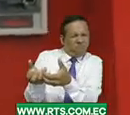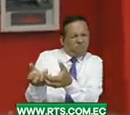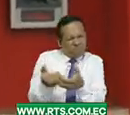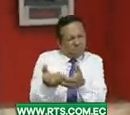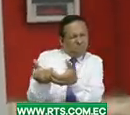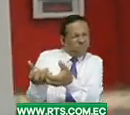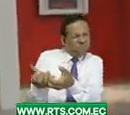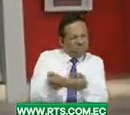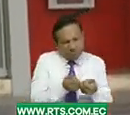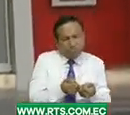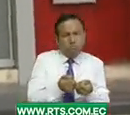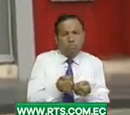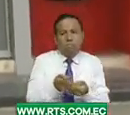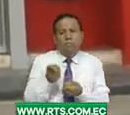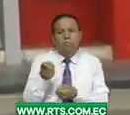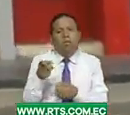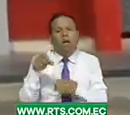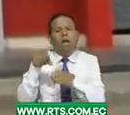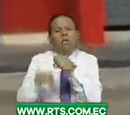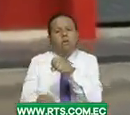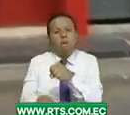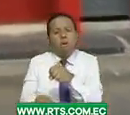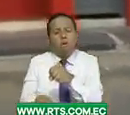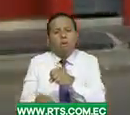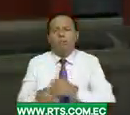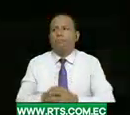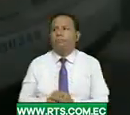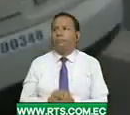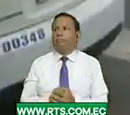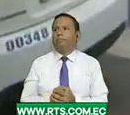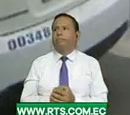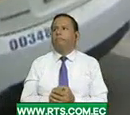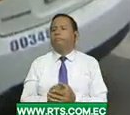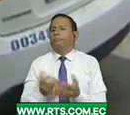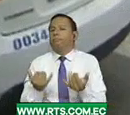continuar funcionando durante ese día. Al menos